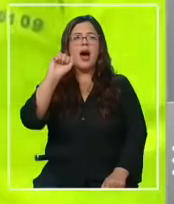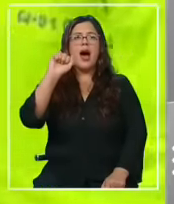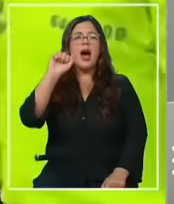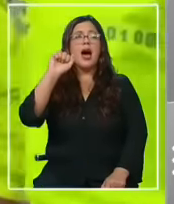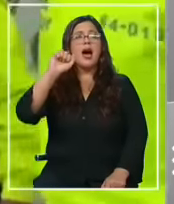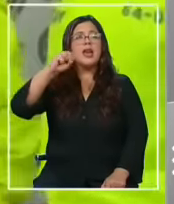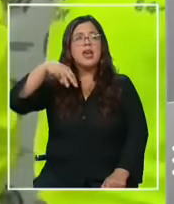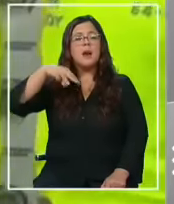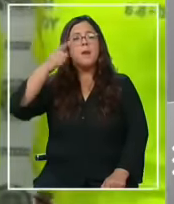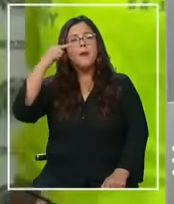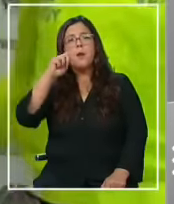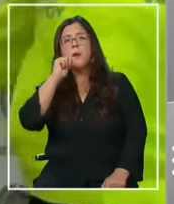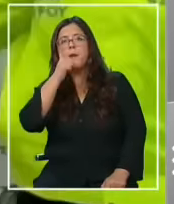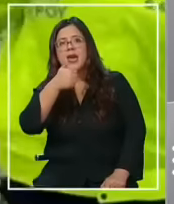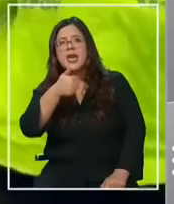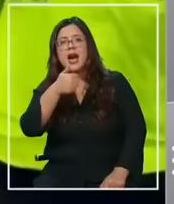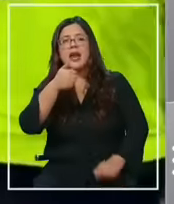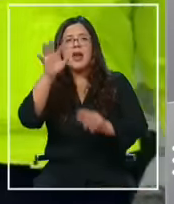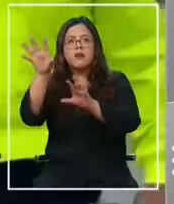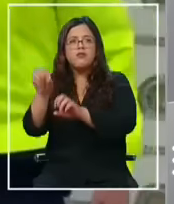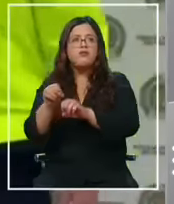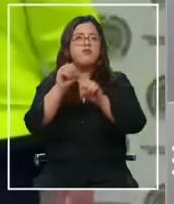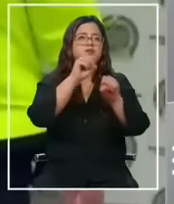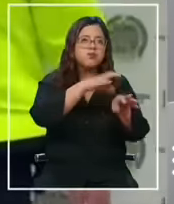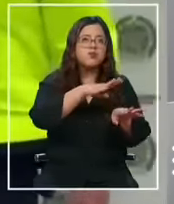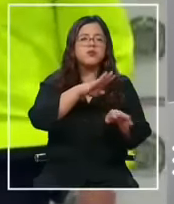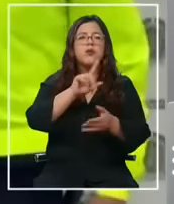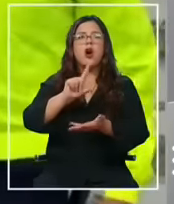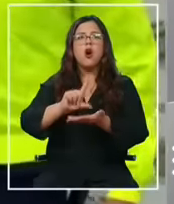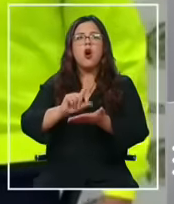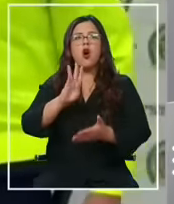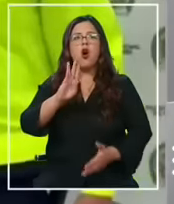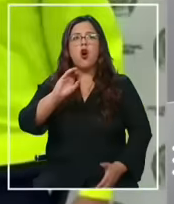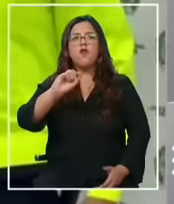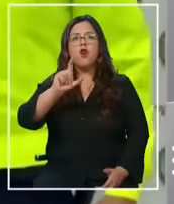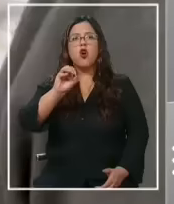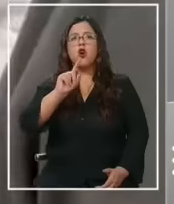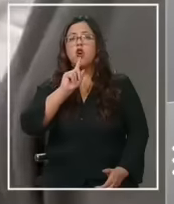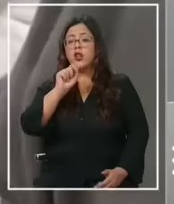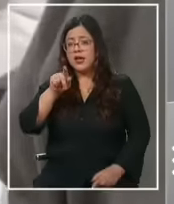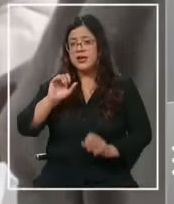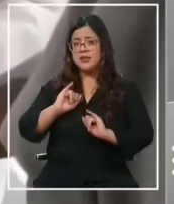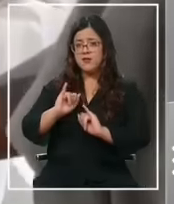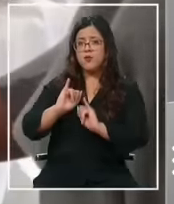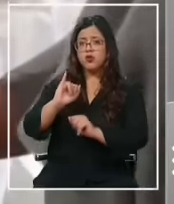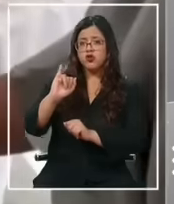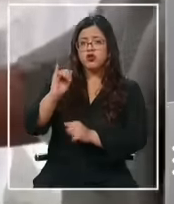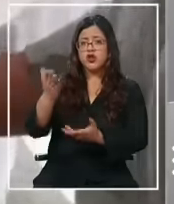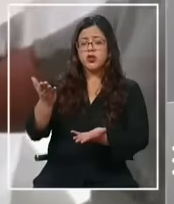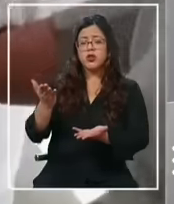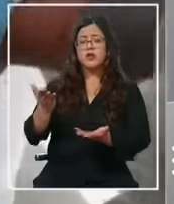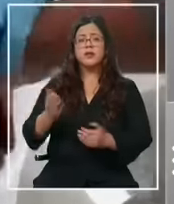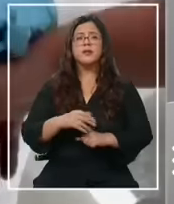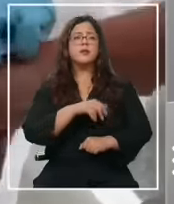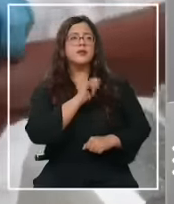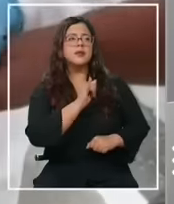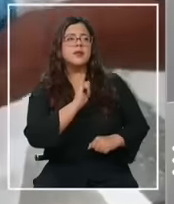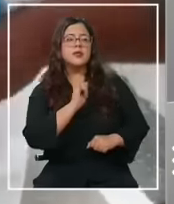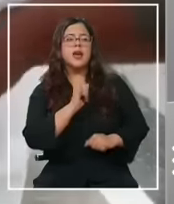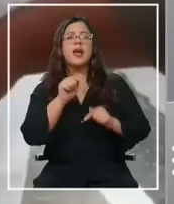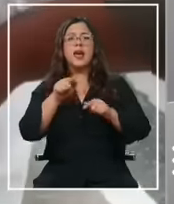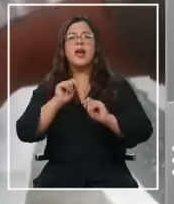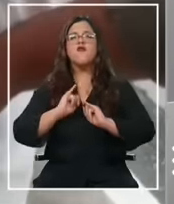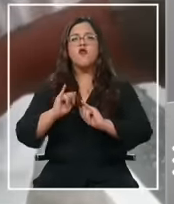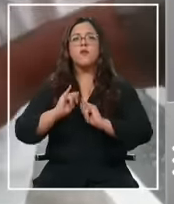sería trasladado a Bogotá, ¿cierto? Eso es la información que tenemos, ¿cierto, Fernando? Claro que sí, Connie,